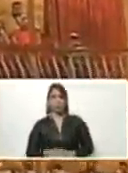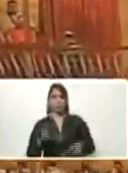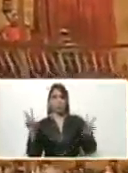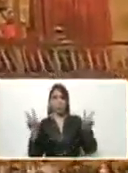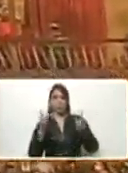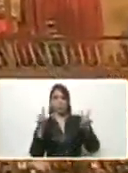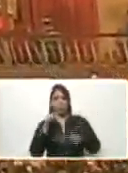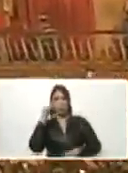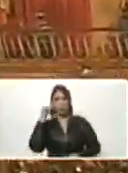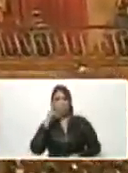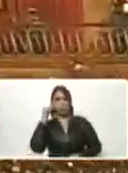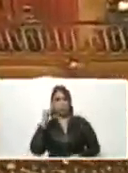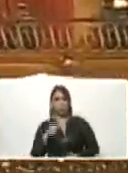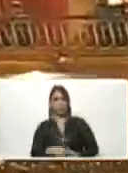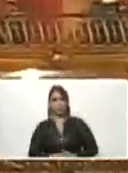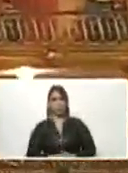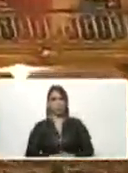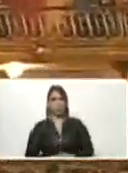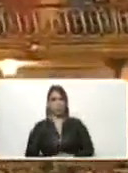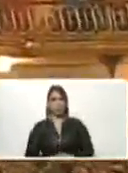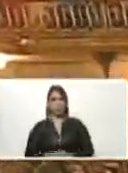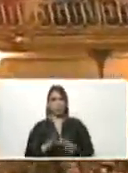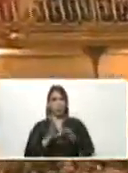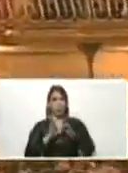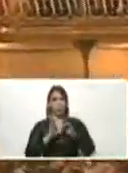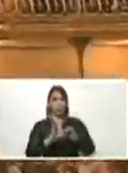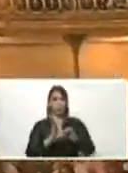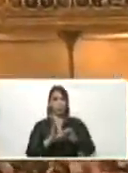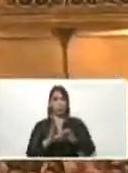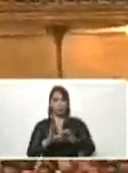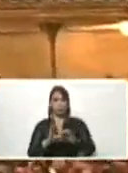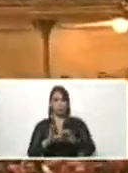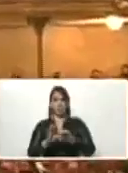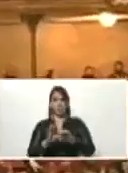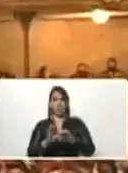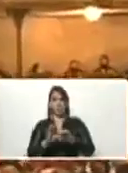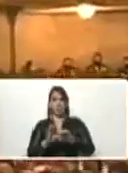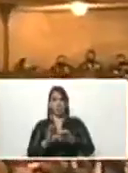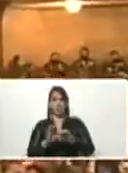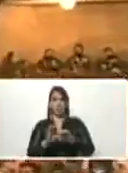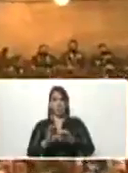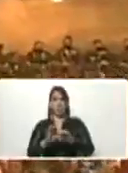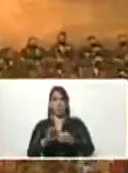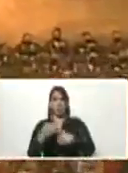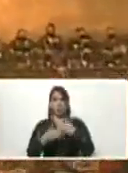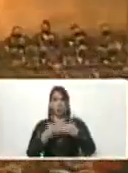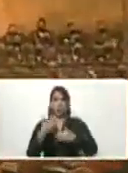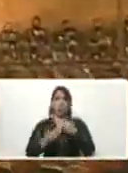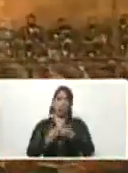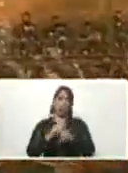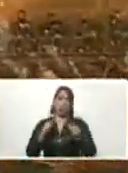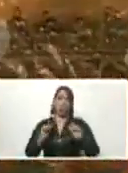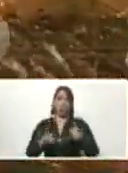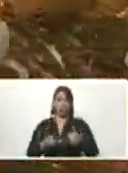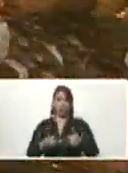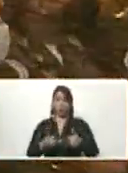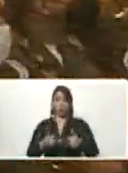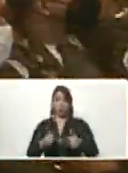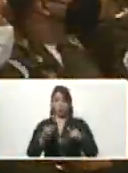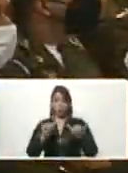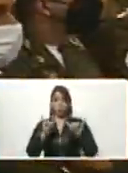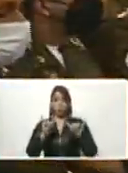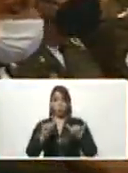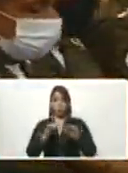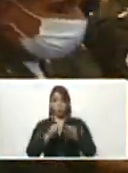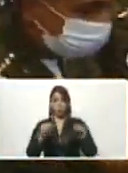de Sucre en Pichincha consolidó el proceso libertario que se inició allá en ese territorio de lo que hoy